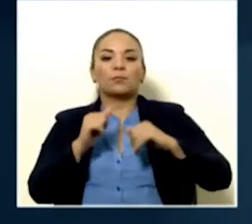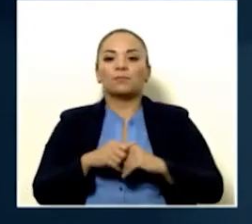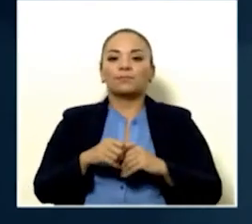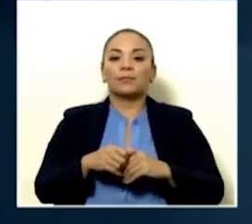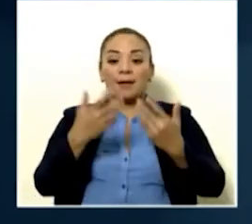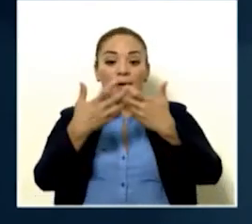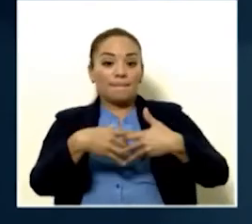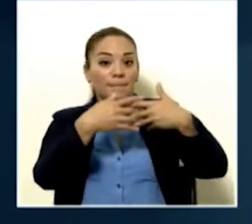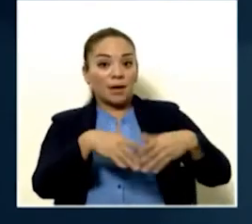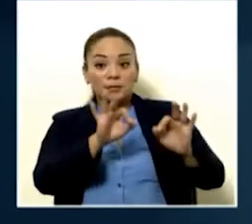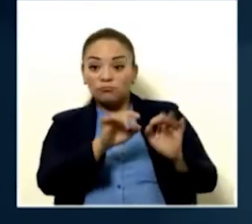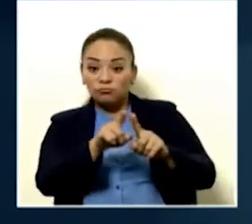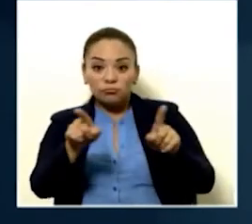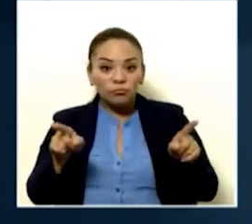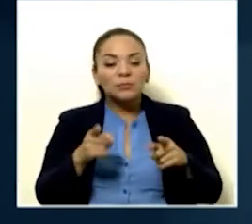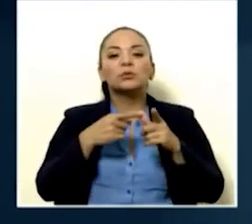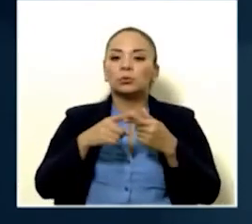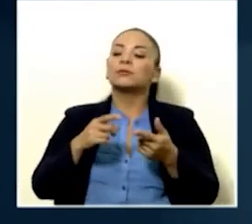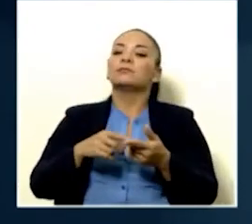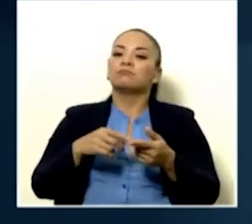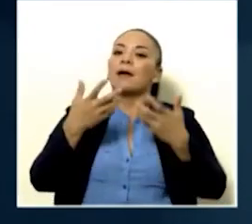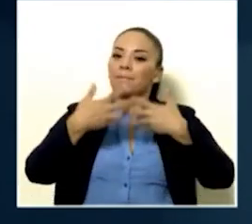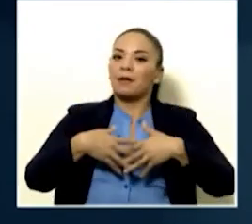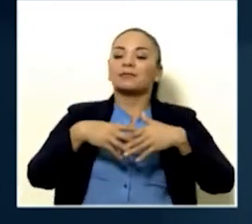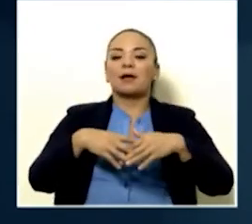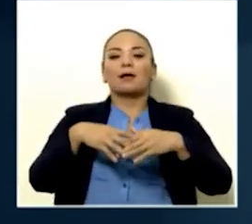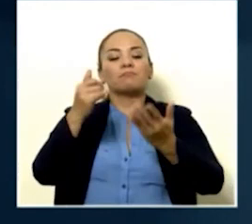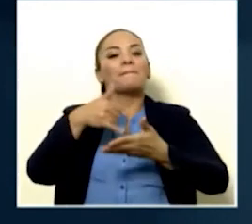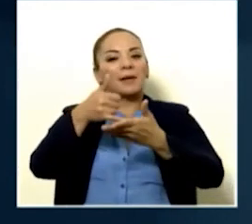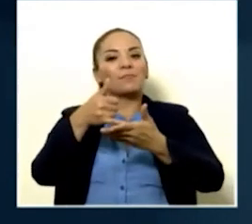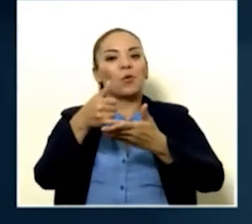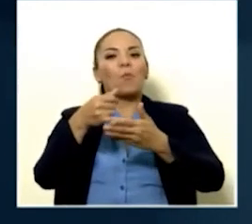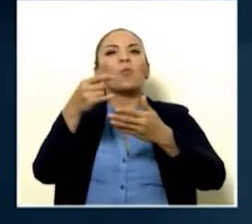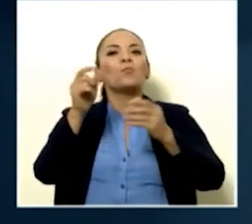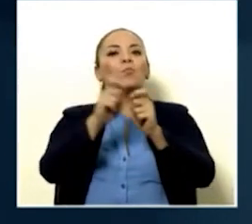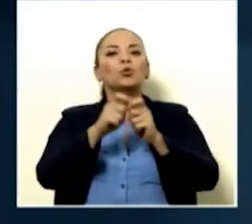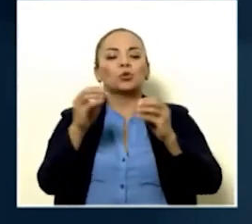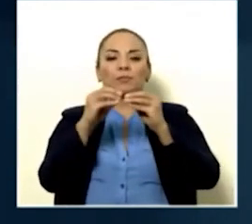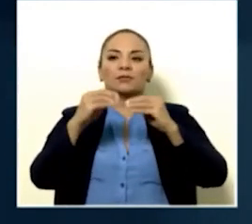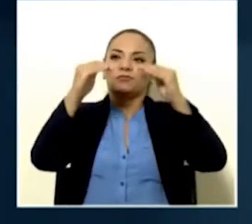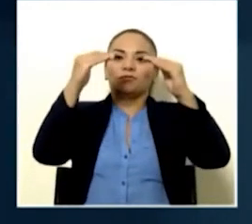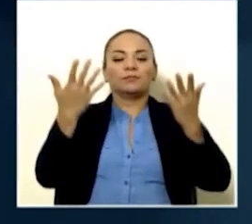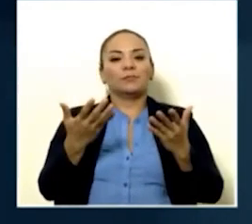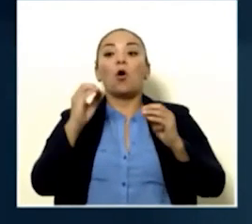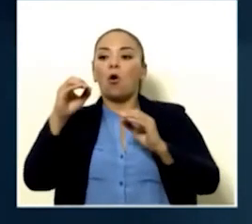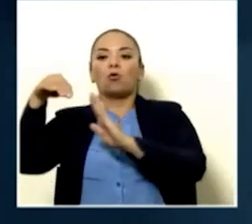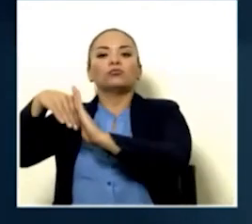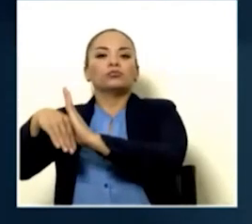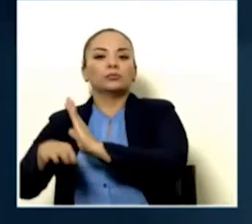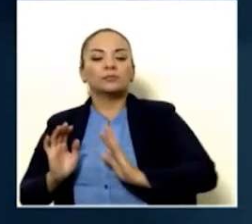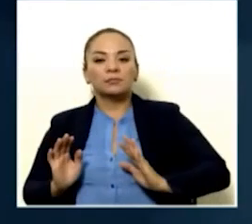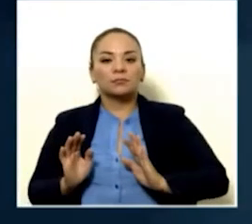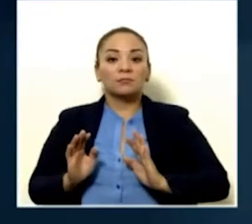empresas se van comportando, a la empresa se le puede premiar y subir en calificación o degradar, y se puede degradar hasta el punto en el cual lo